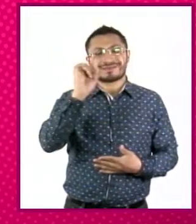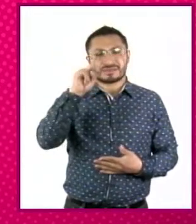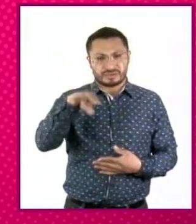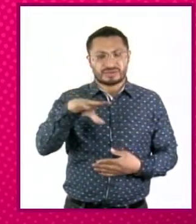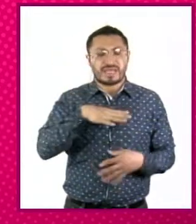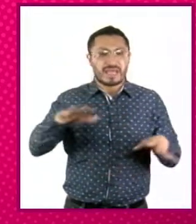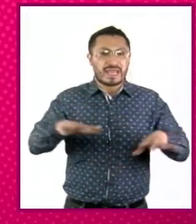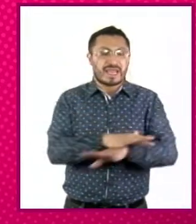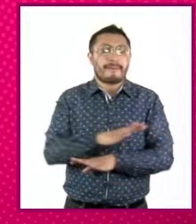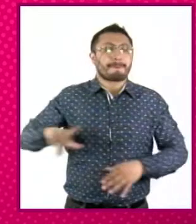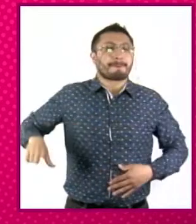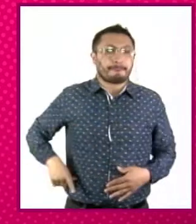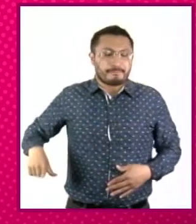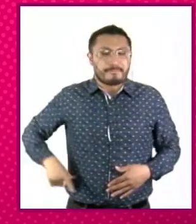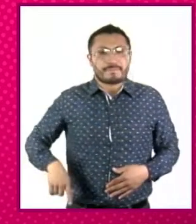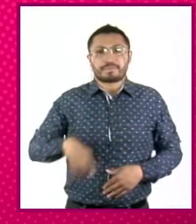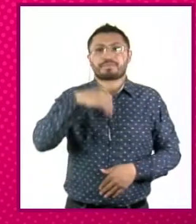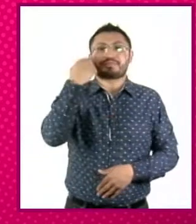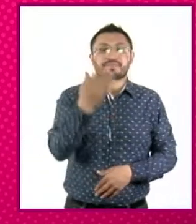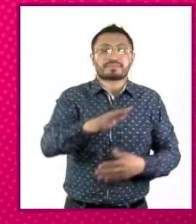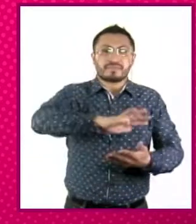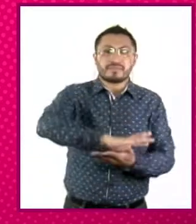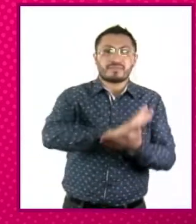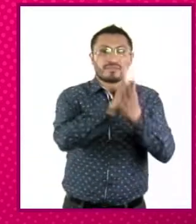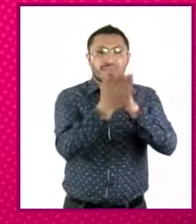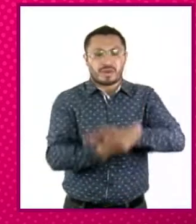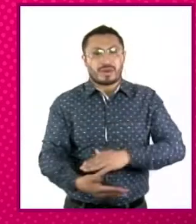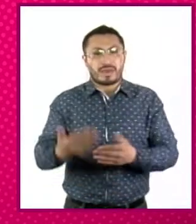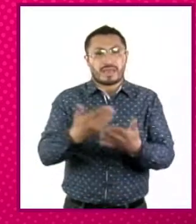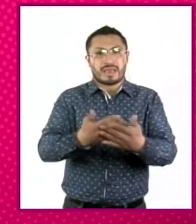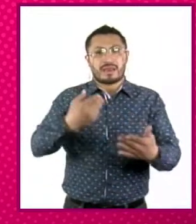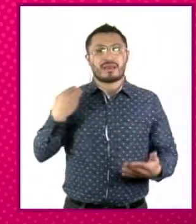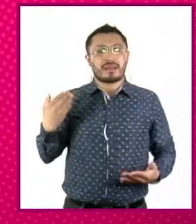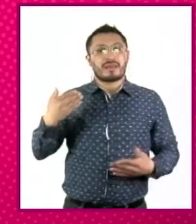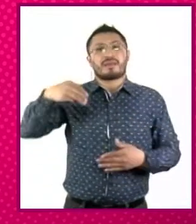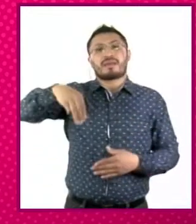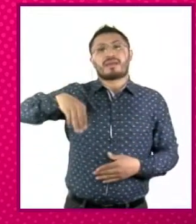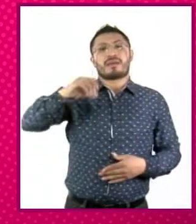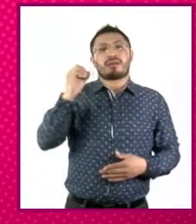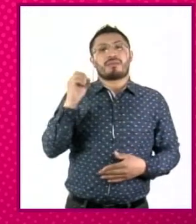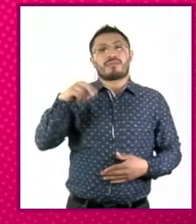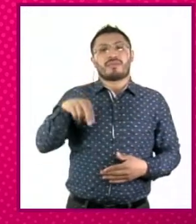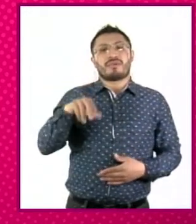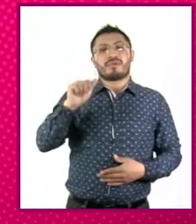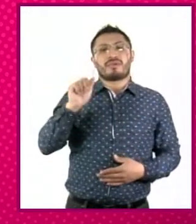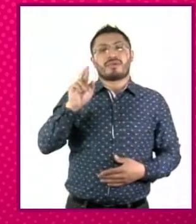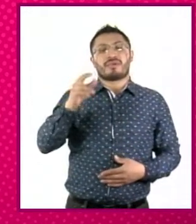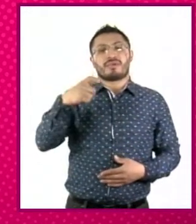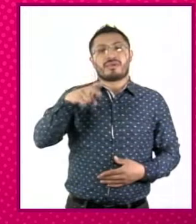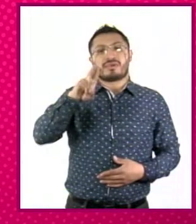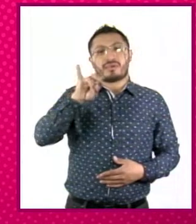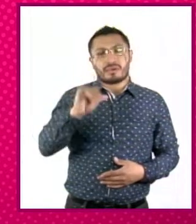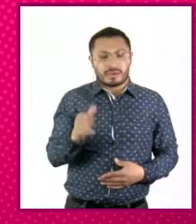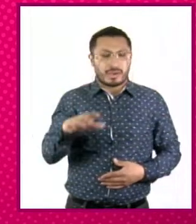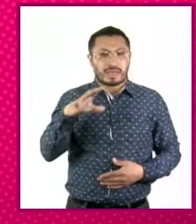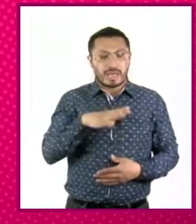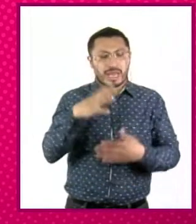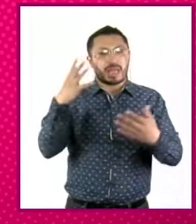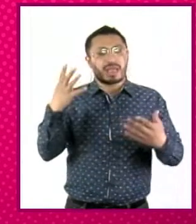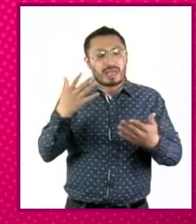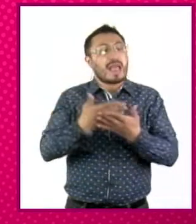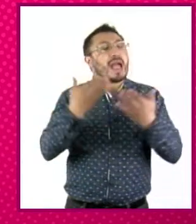de gobierno. Quiere pasar de la monarquía a una forma de